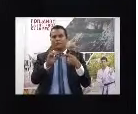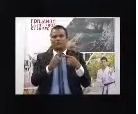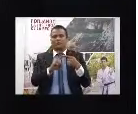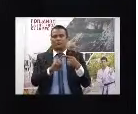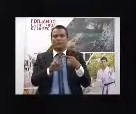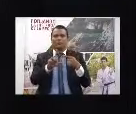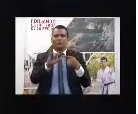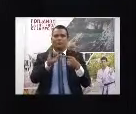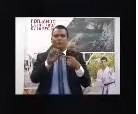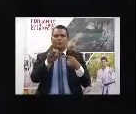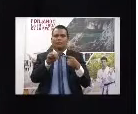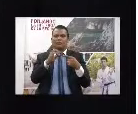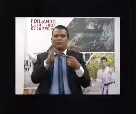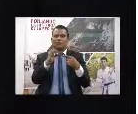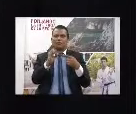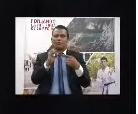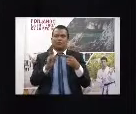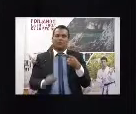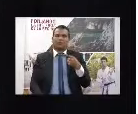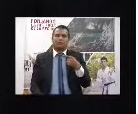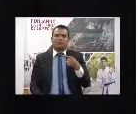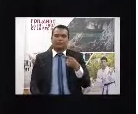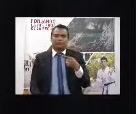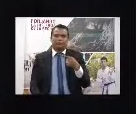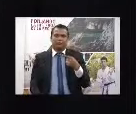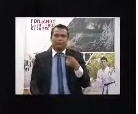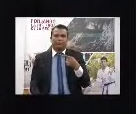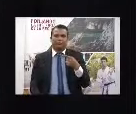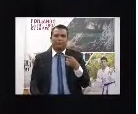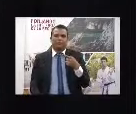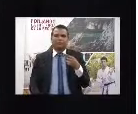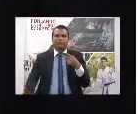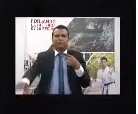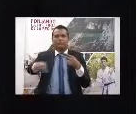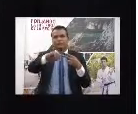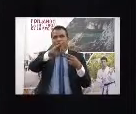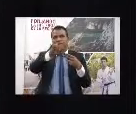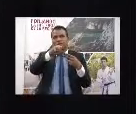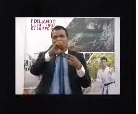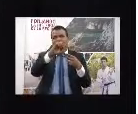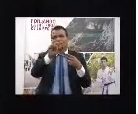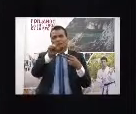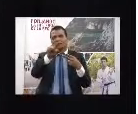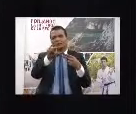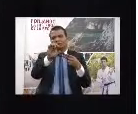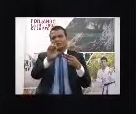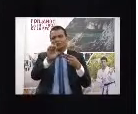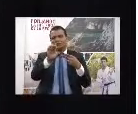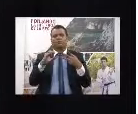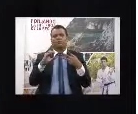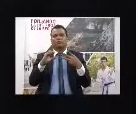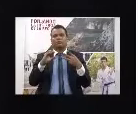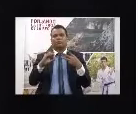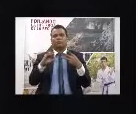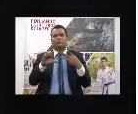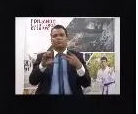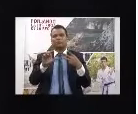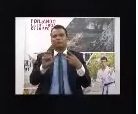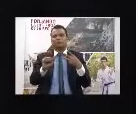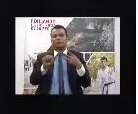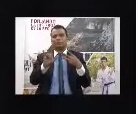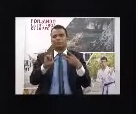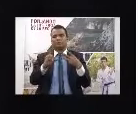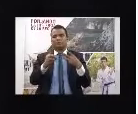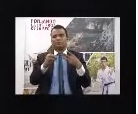Lino Alexander Sinisterra Asprilla, José Daniel Soto Castro, Claudia